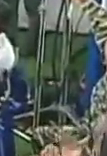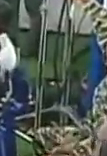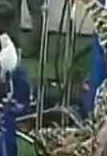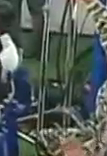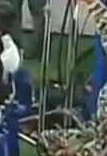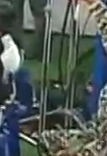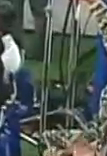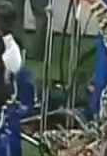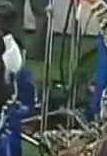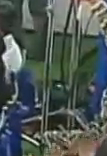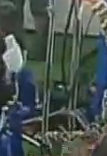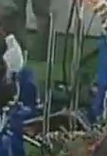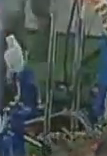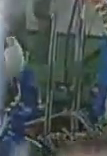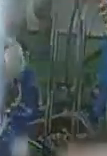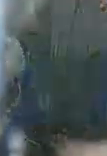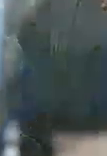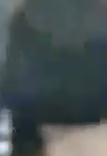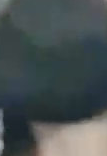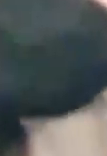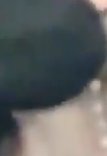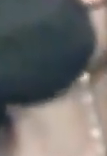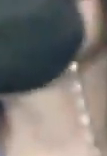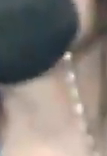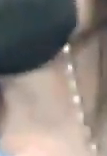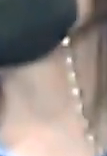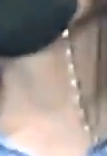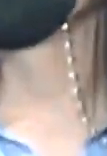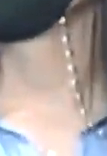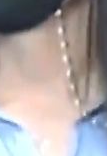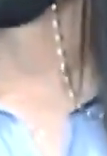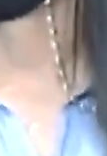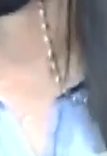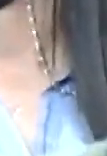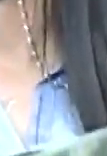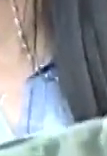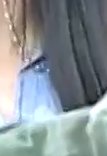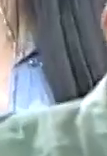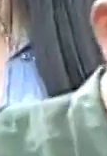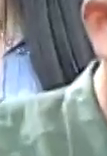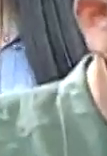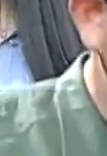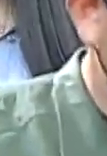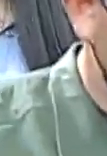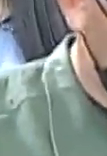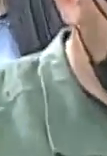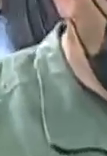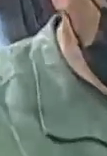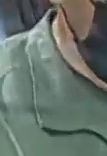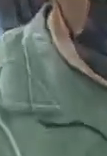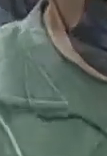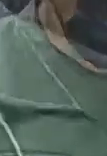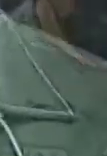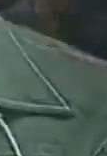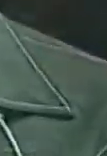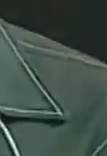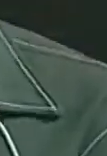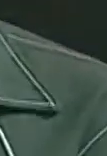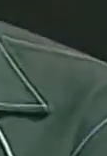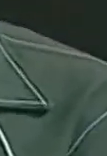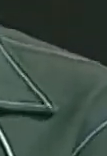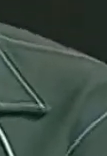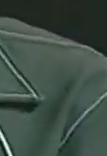militares escolares, la línea presidencial que sigue la educación. Brigadas comunitarias, militares escolares,